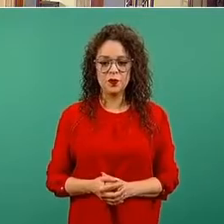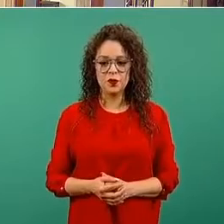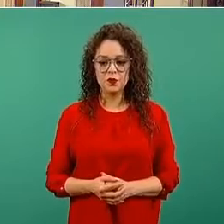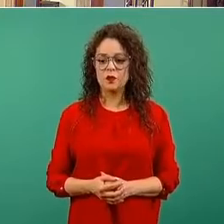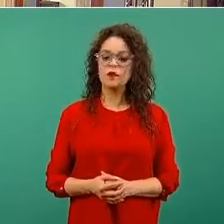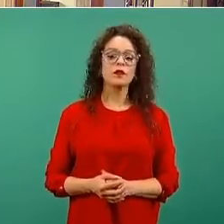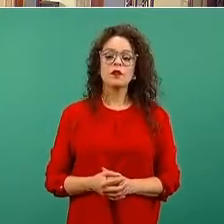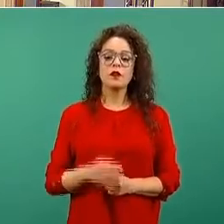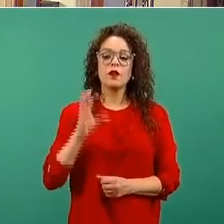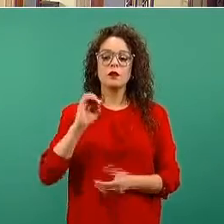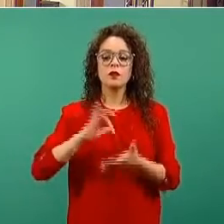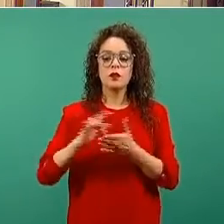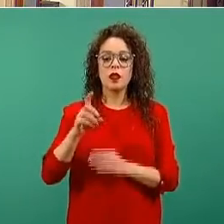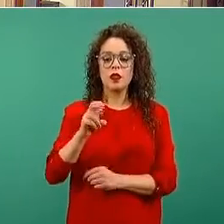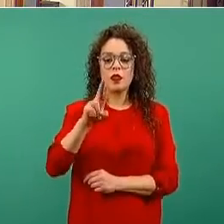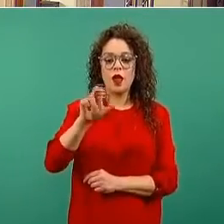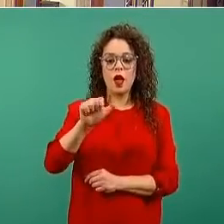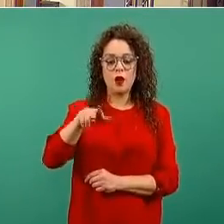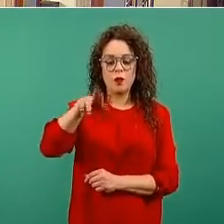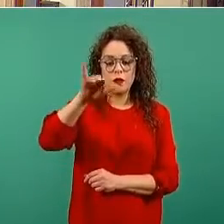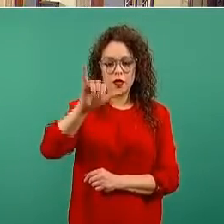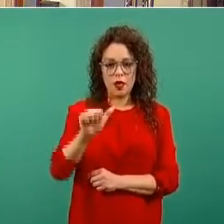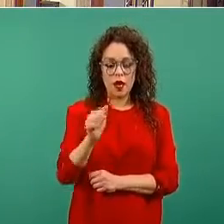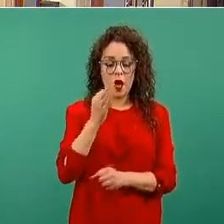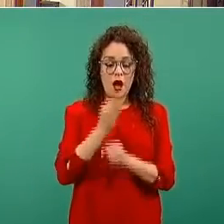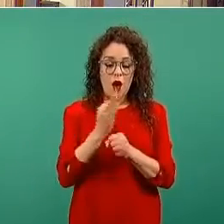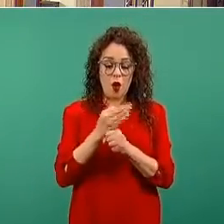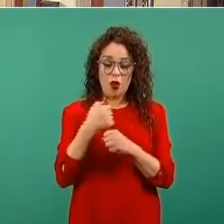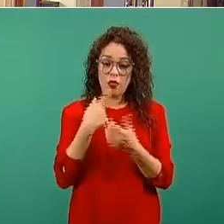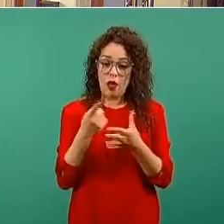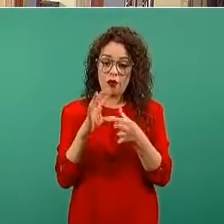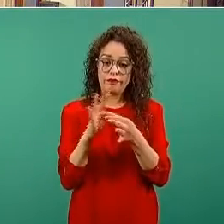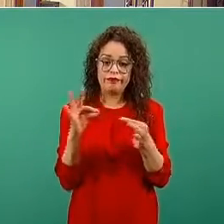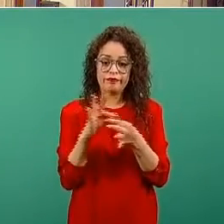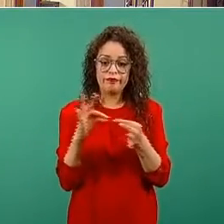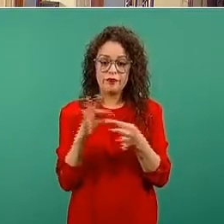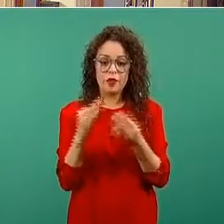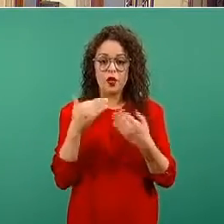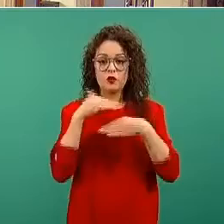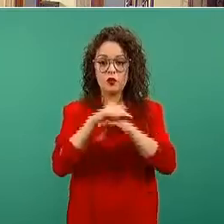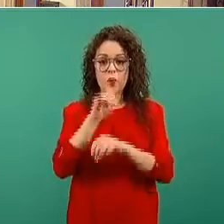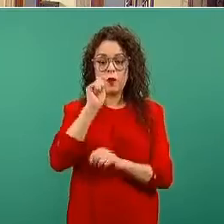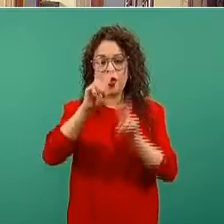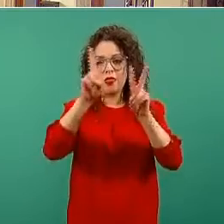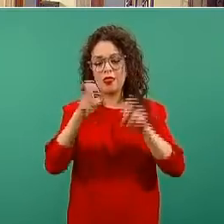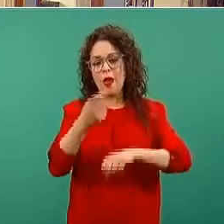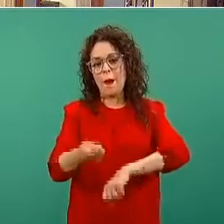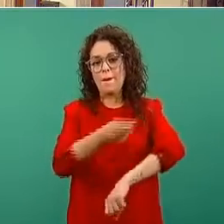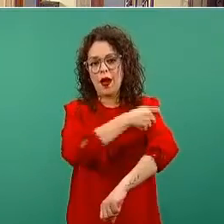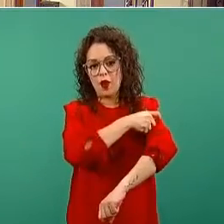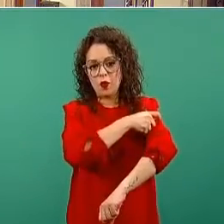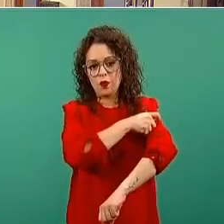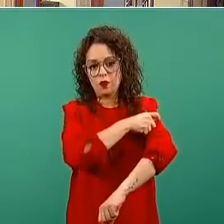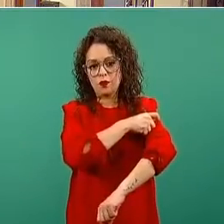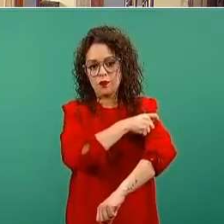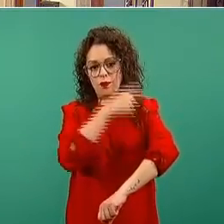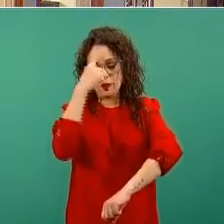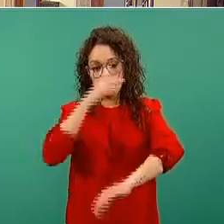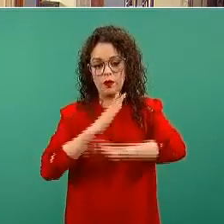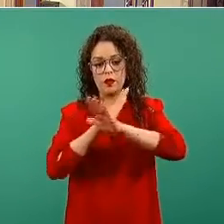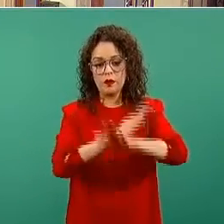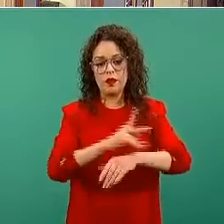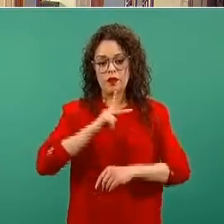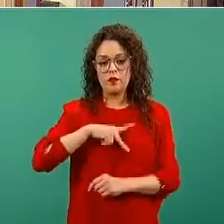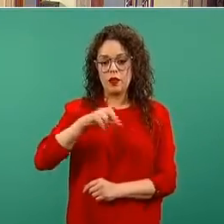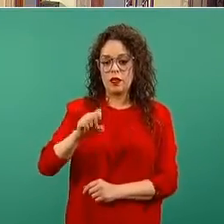Muchas gracias, doctora Lumía. Vamos a comentar ahora sobre la vacunación contra el virus SARS-CoV-2